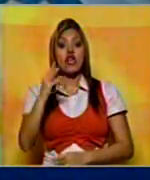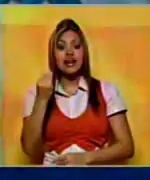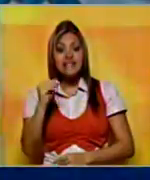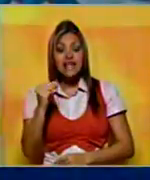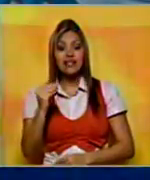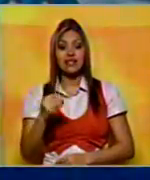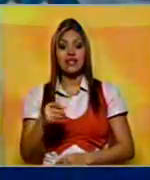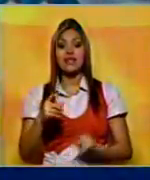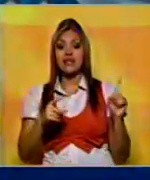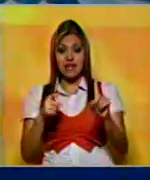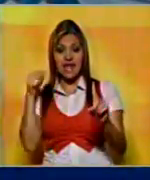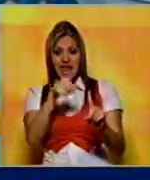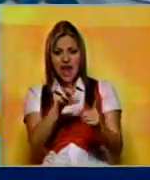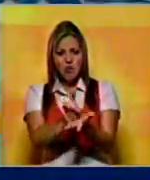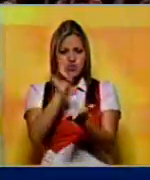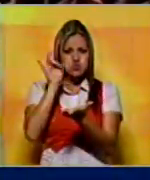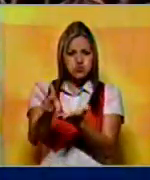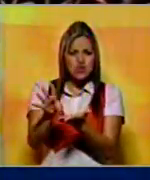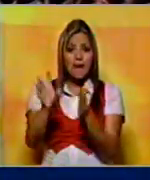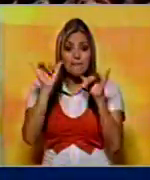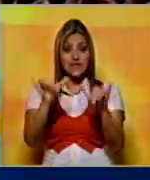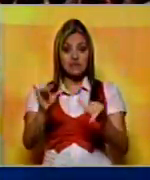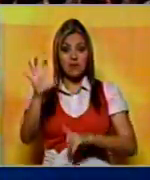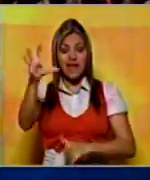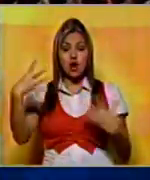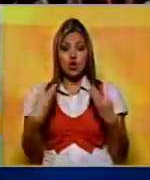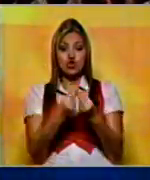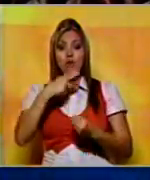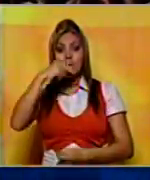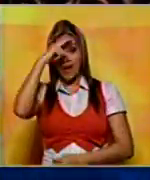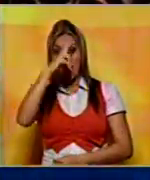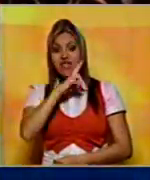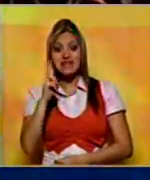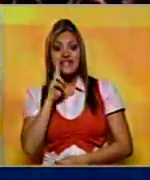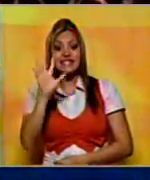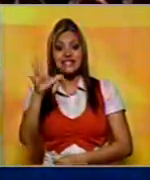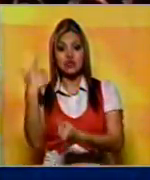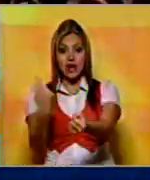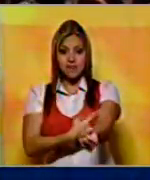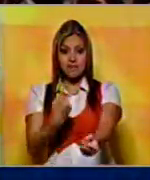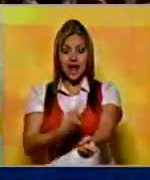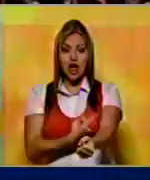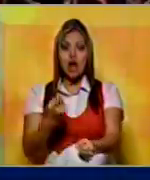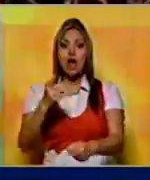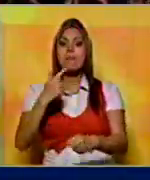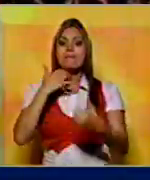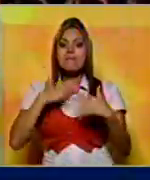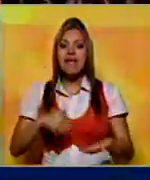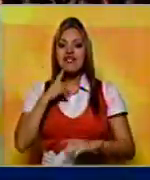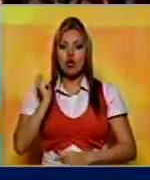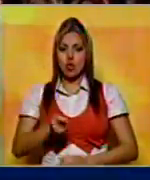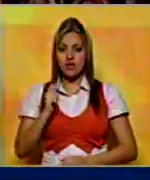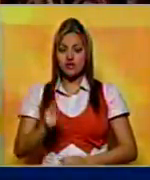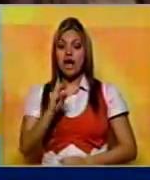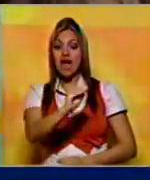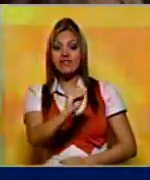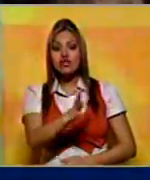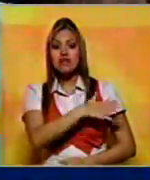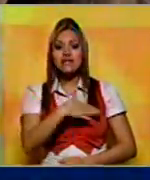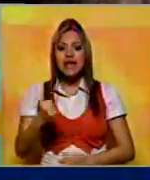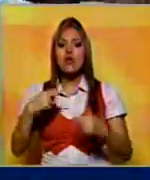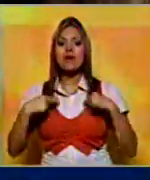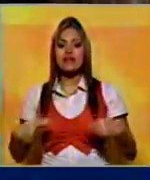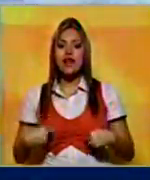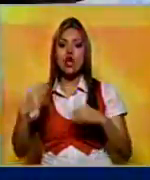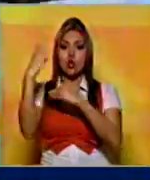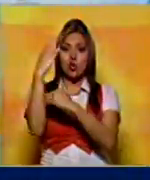de Kosovo que fue expulsada desde ese país junto con sus padres y 5 hermanos tras perder el juicio en el que solicitaban asilo